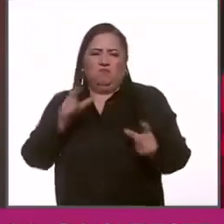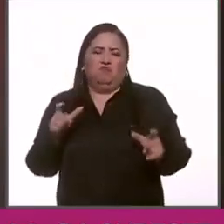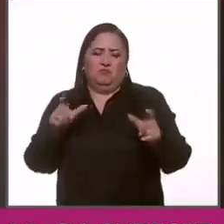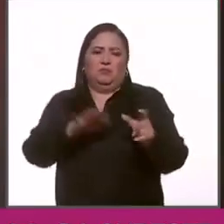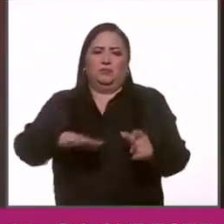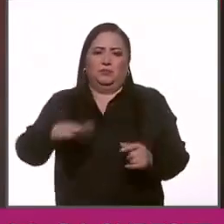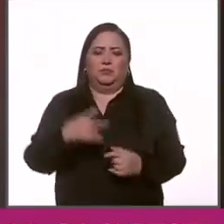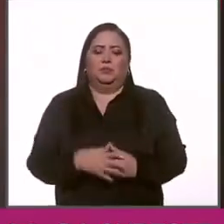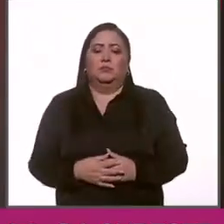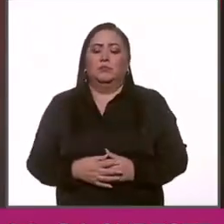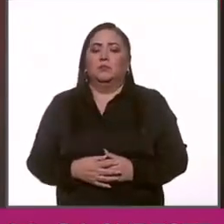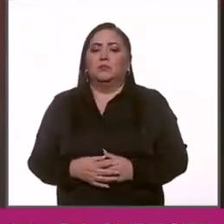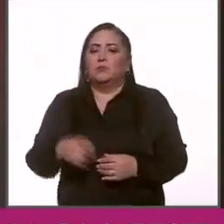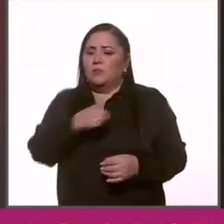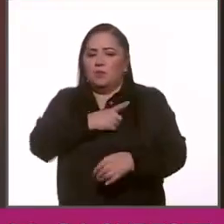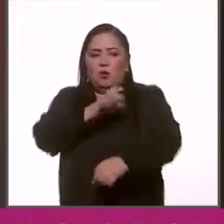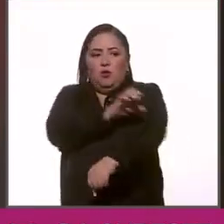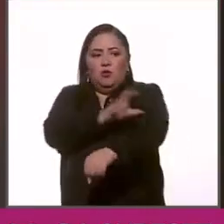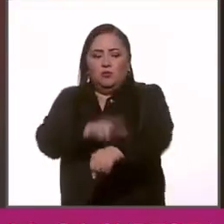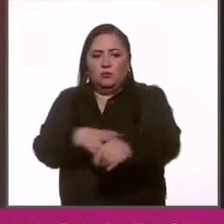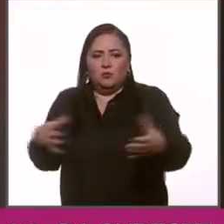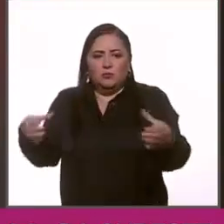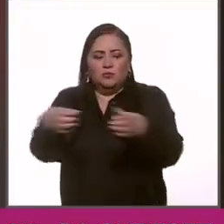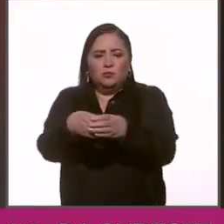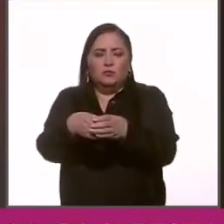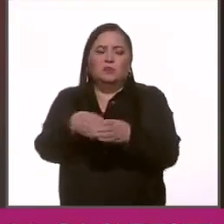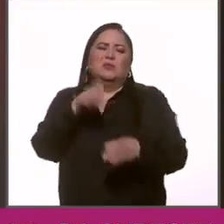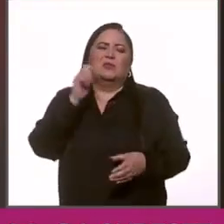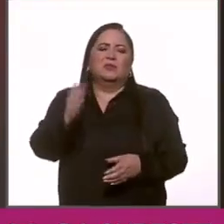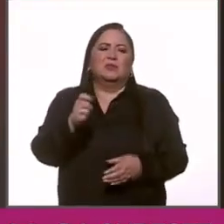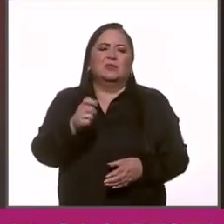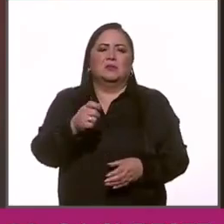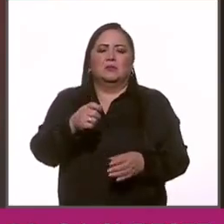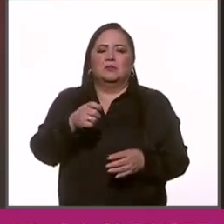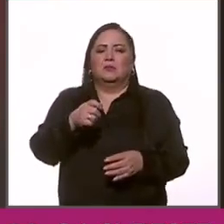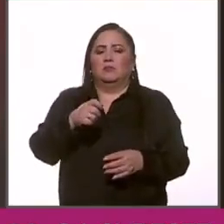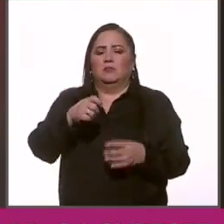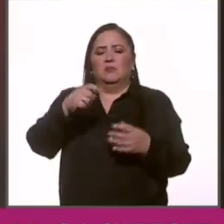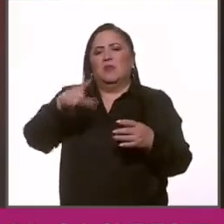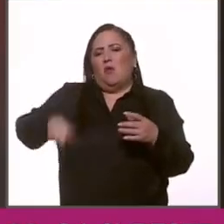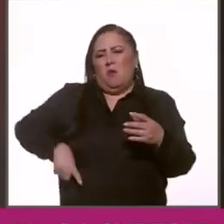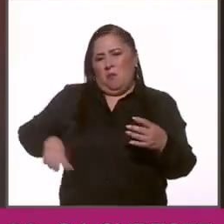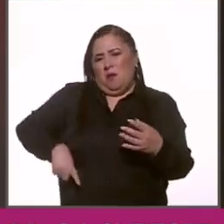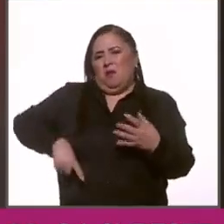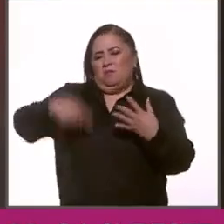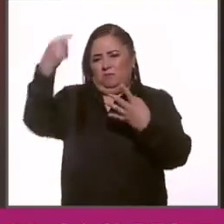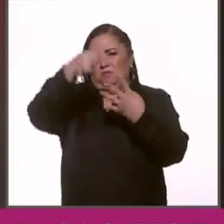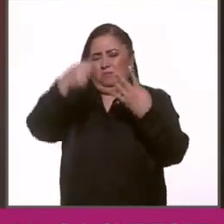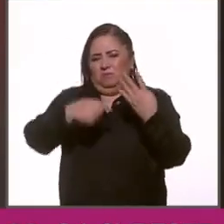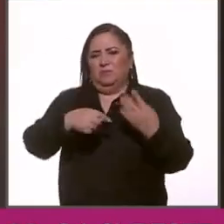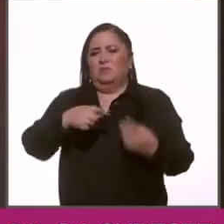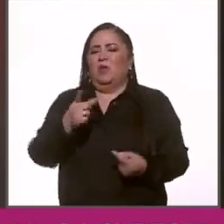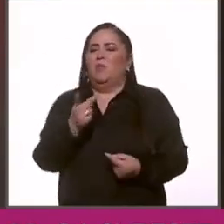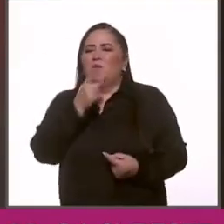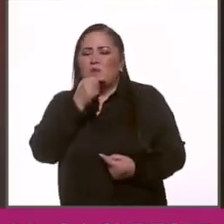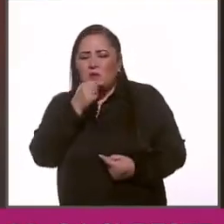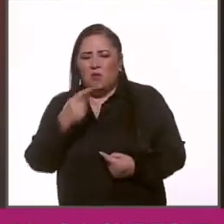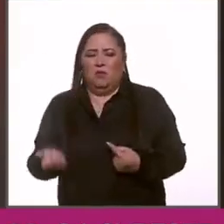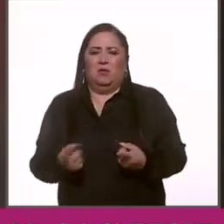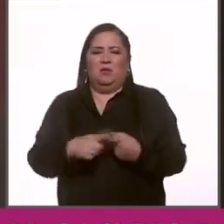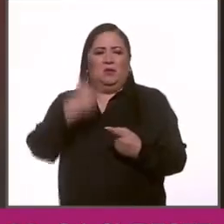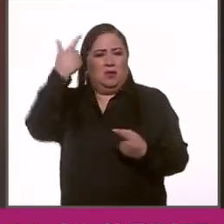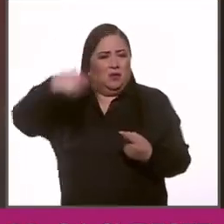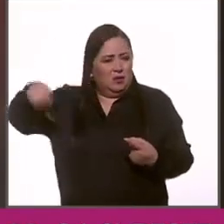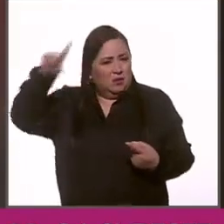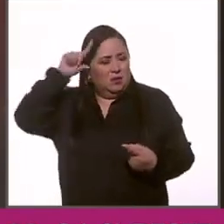investigación la coordinación entre las fuerzas del orden digamos eh la policía la